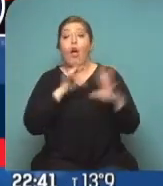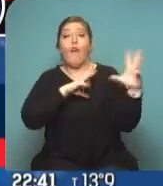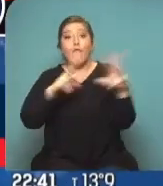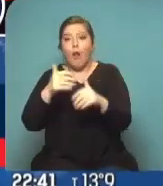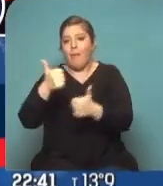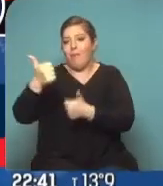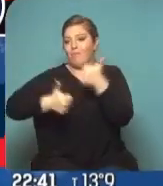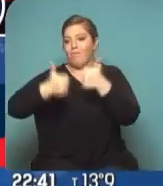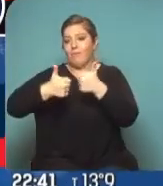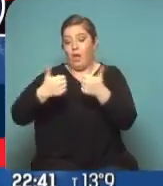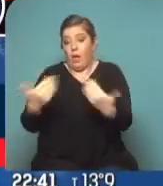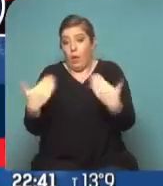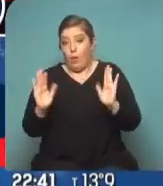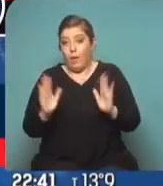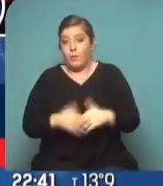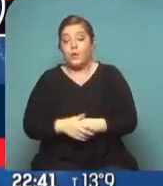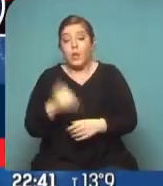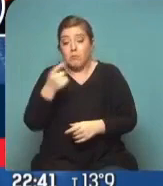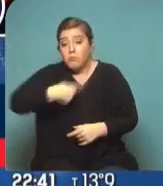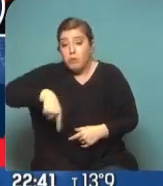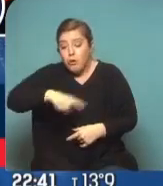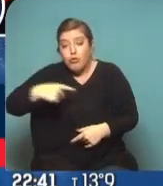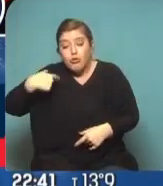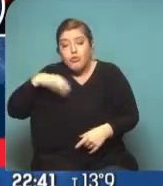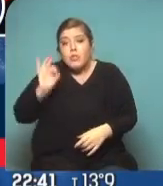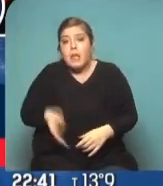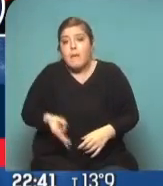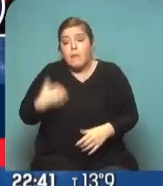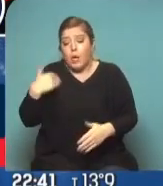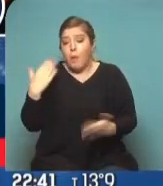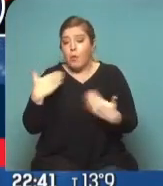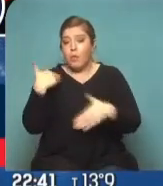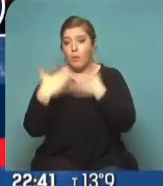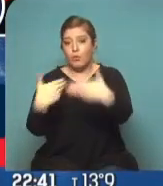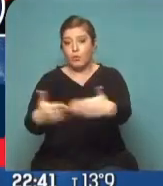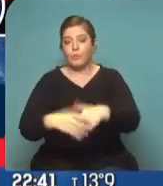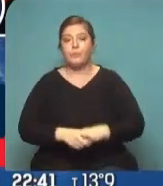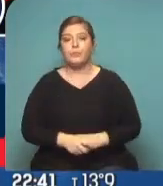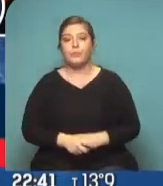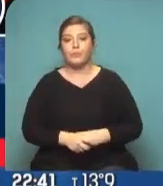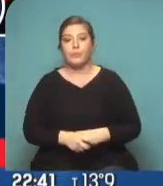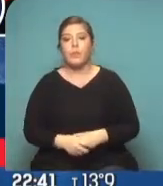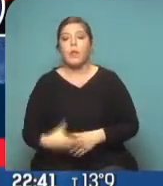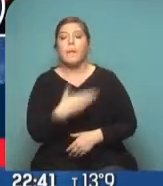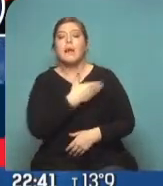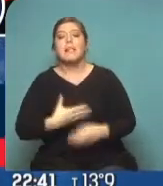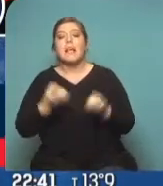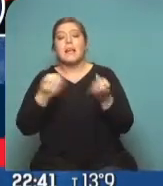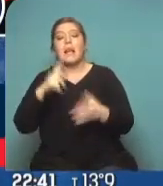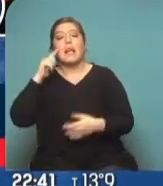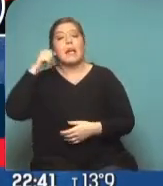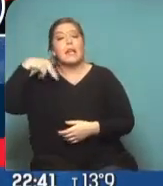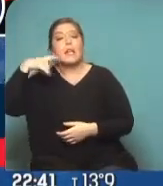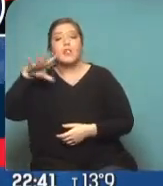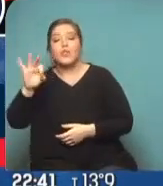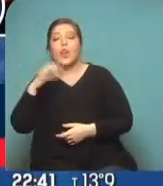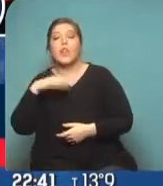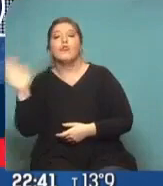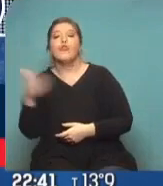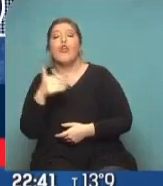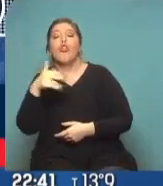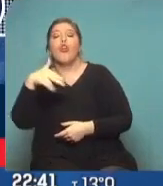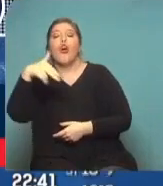que podamos y estamos convencidos que tenemos con qué crecer. Presidente, ¿cómo le va? Ignacio Otero de Todo Noticias y Canal